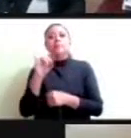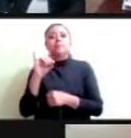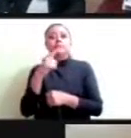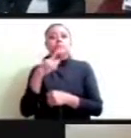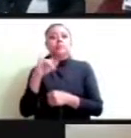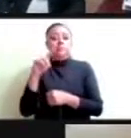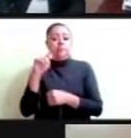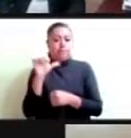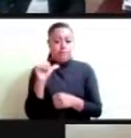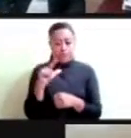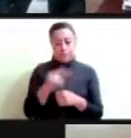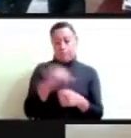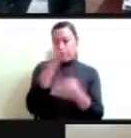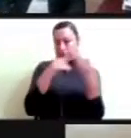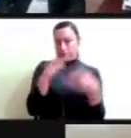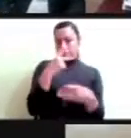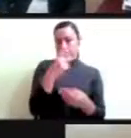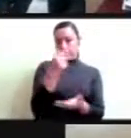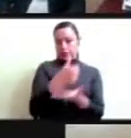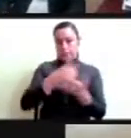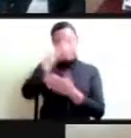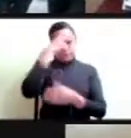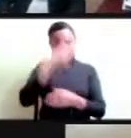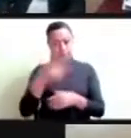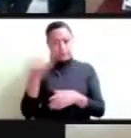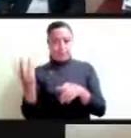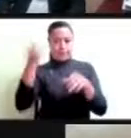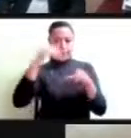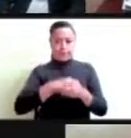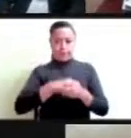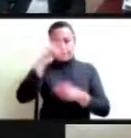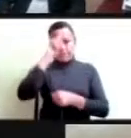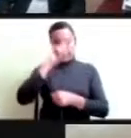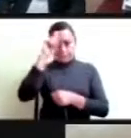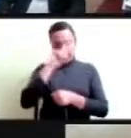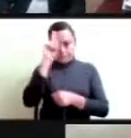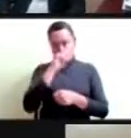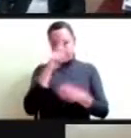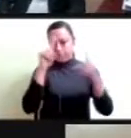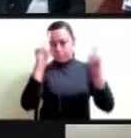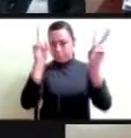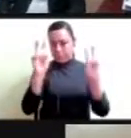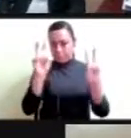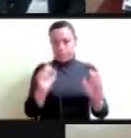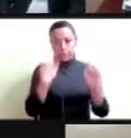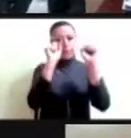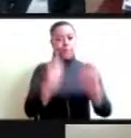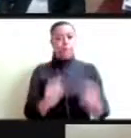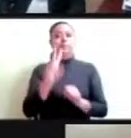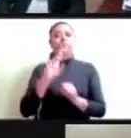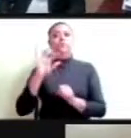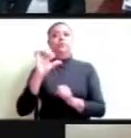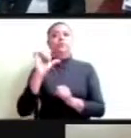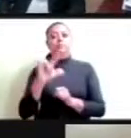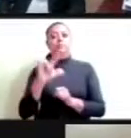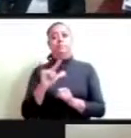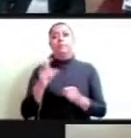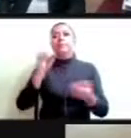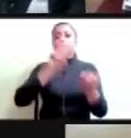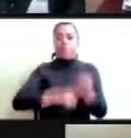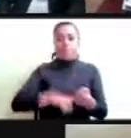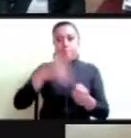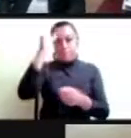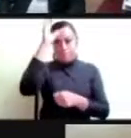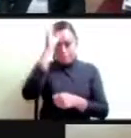a considerar la inclusión de recomendaciones en materia de seguridad vial en el convenio de colaboración pactado en